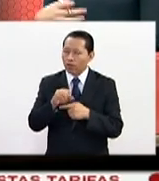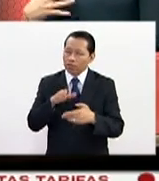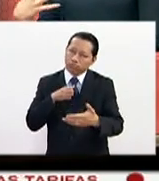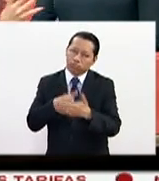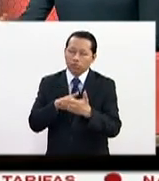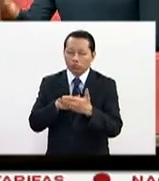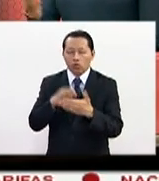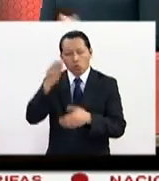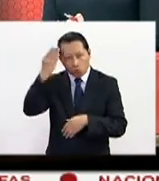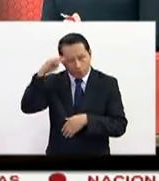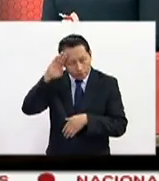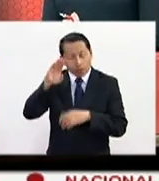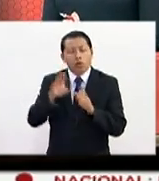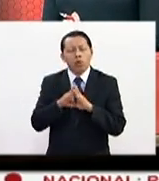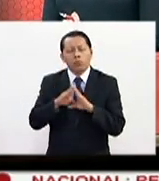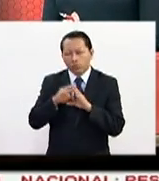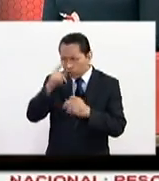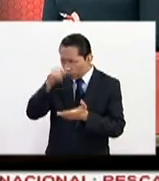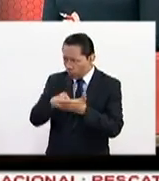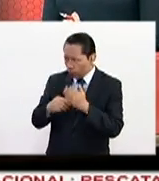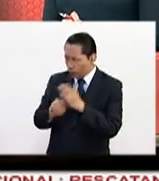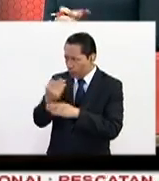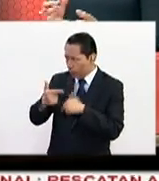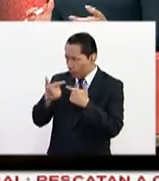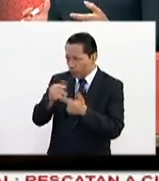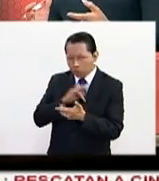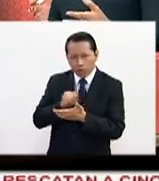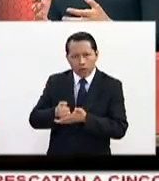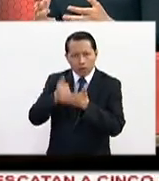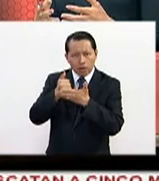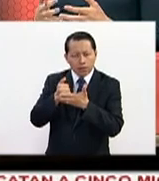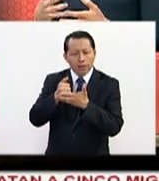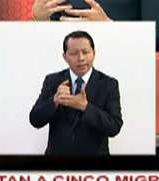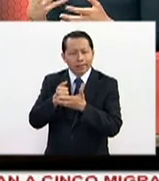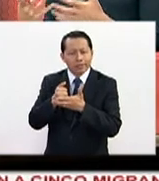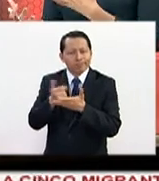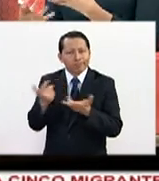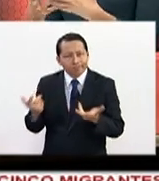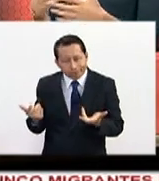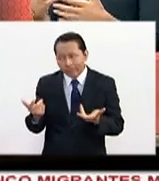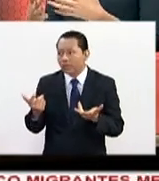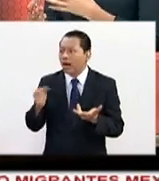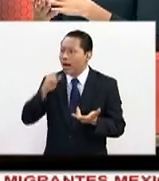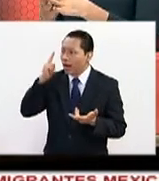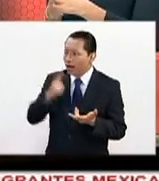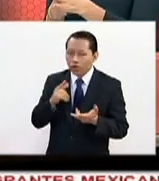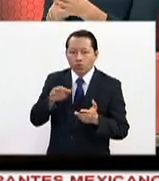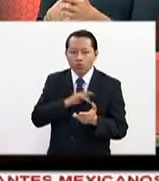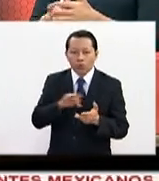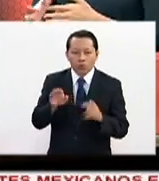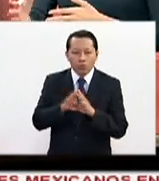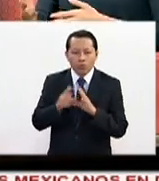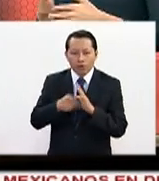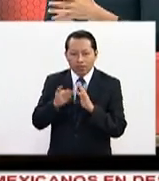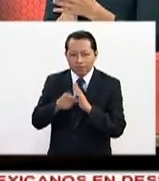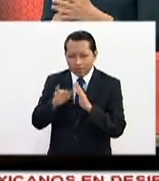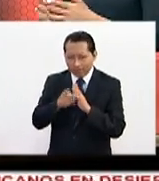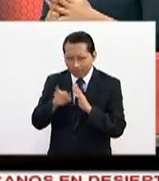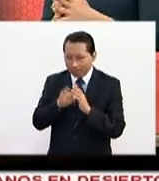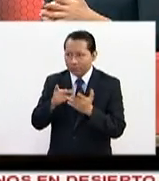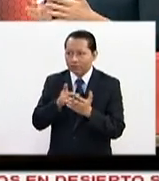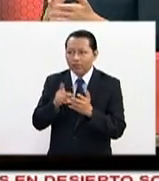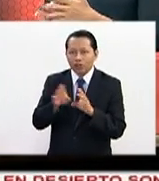esta renovación generacional podría ayudar a, de alguna forma, volver a limar